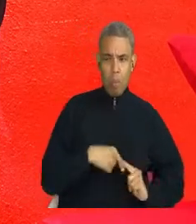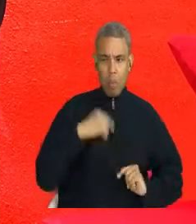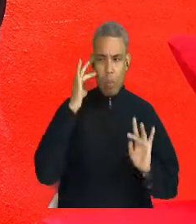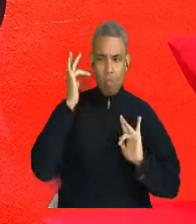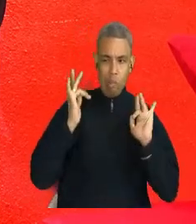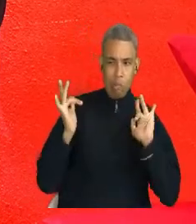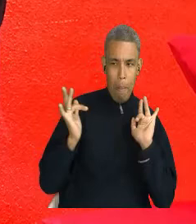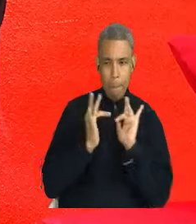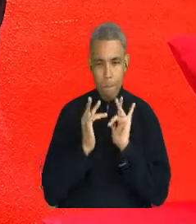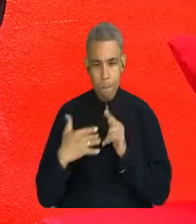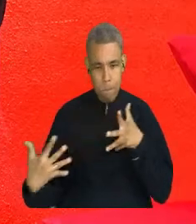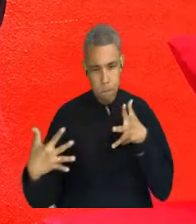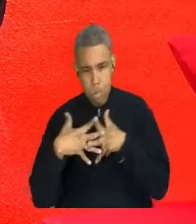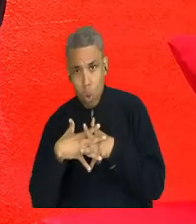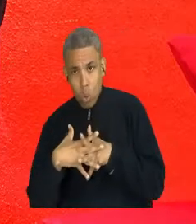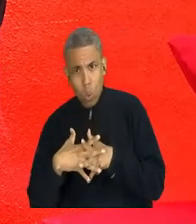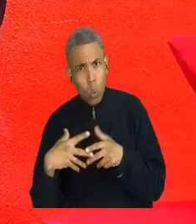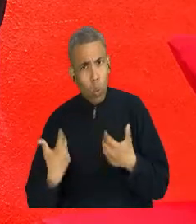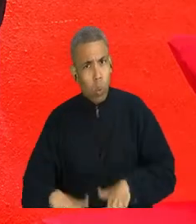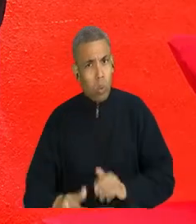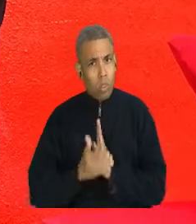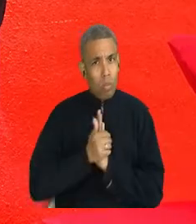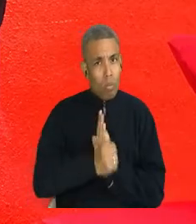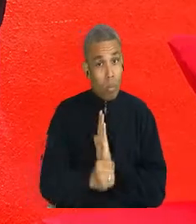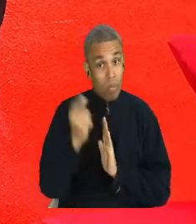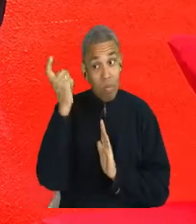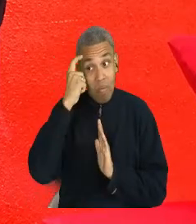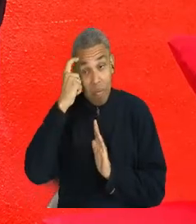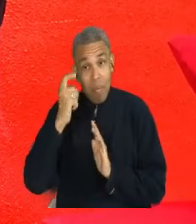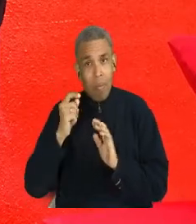sobre él. Entonces, es un pensamiento